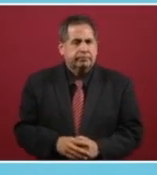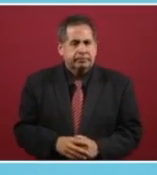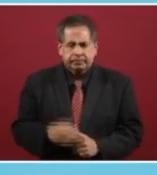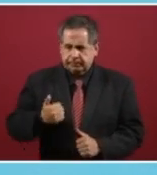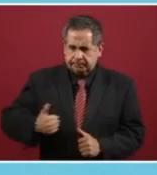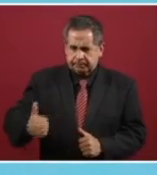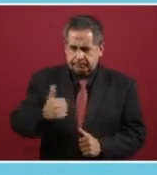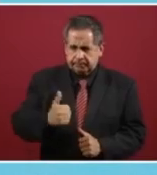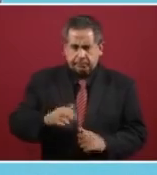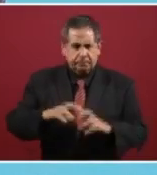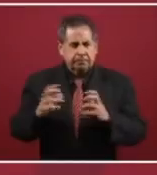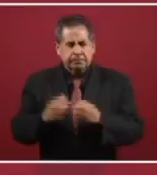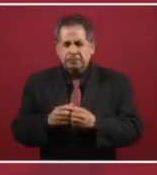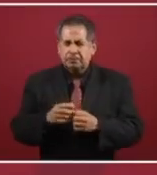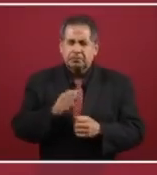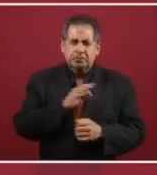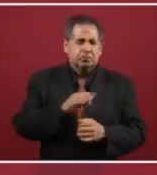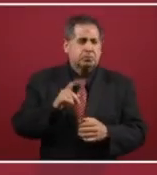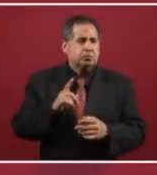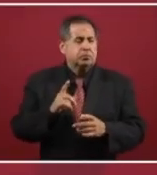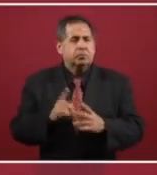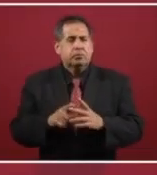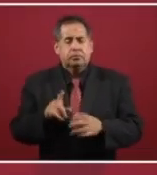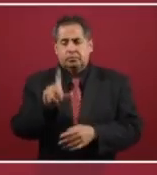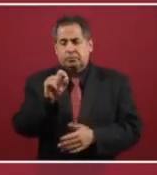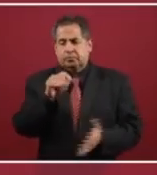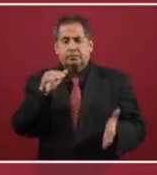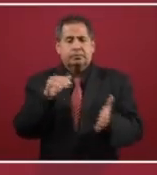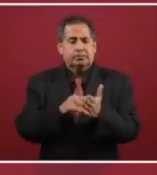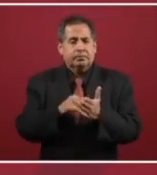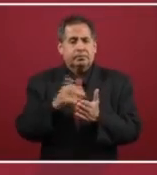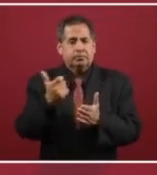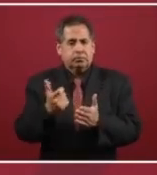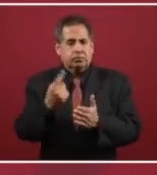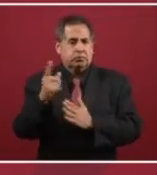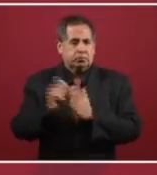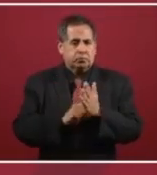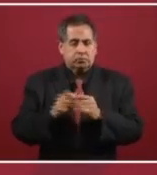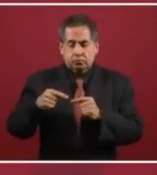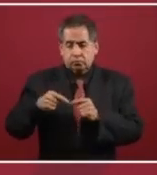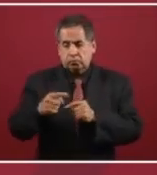a razón de 20,000 pesos mensuales durante un año.